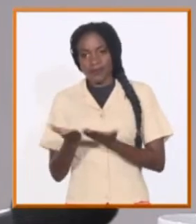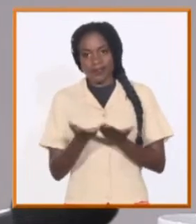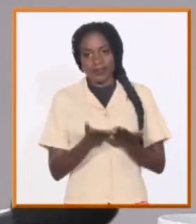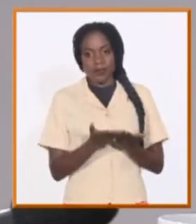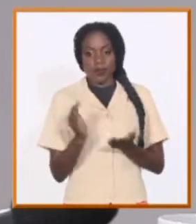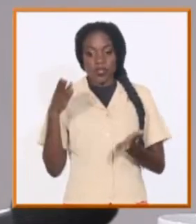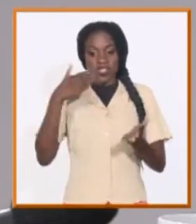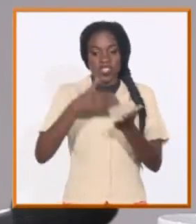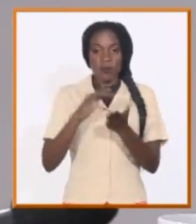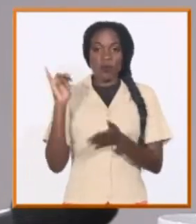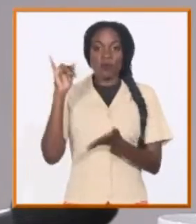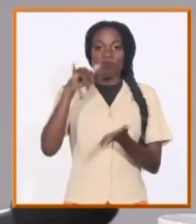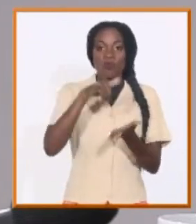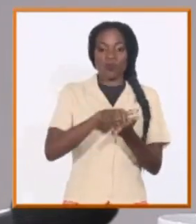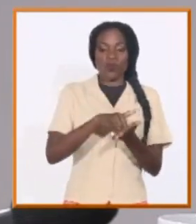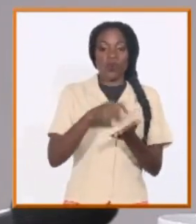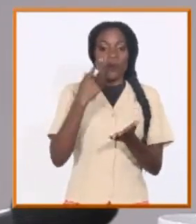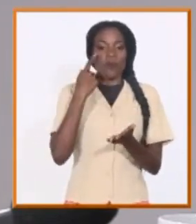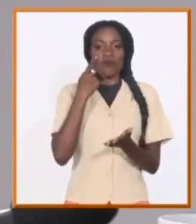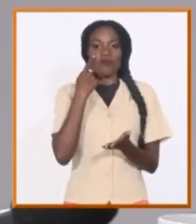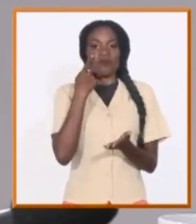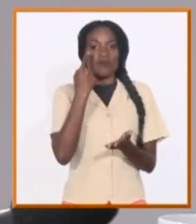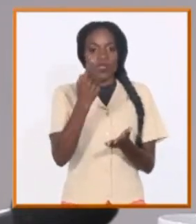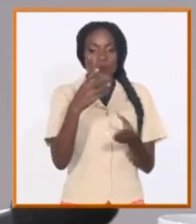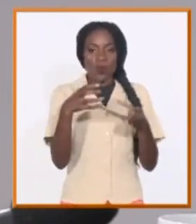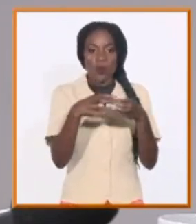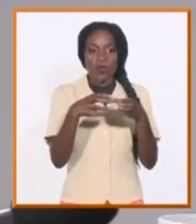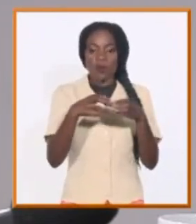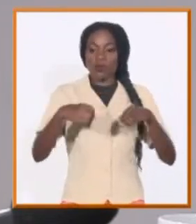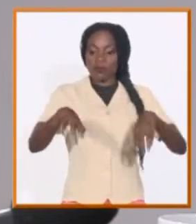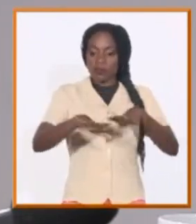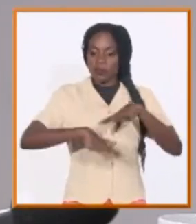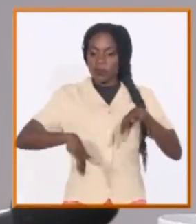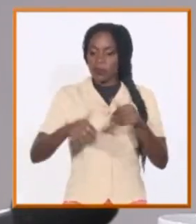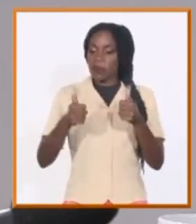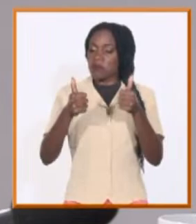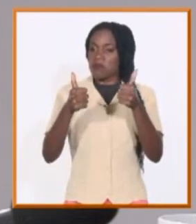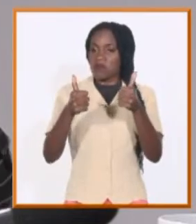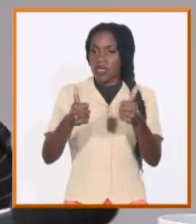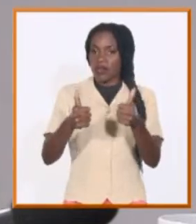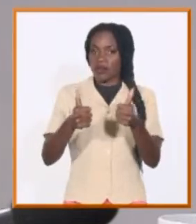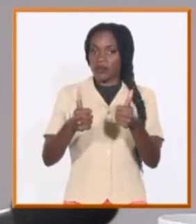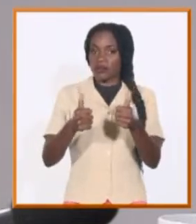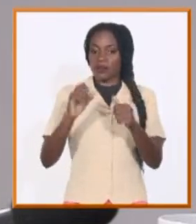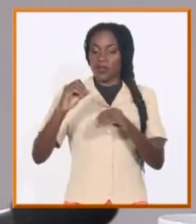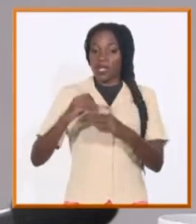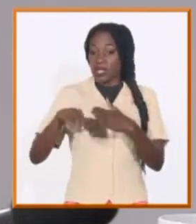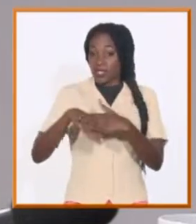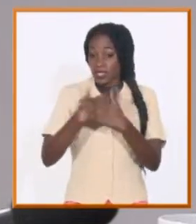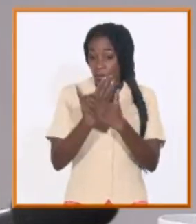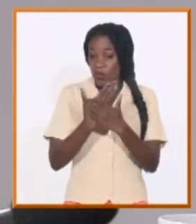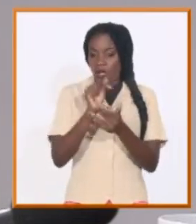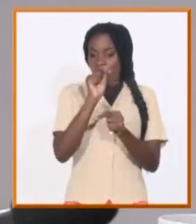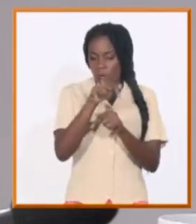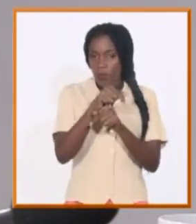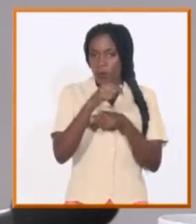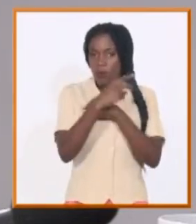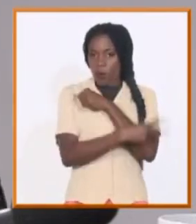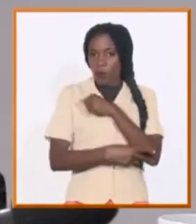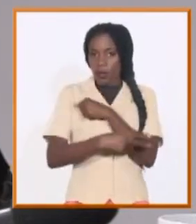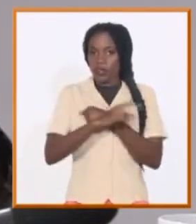desde que llegamos, y vivimos un clima bastante cordial durante todos estos días. Ahora, yo quería